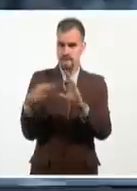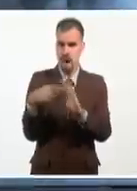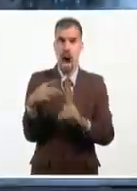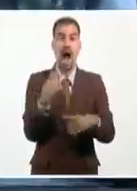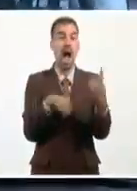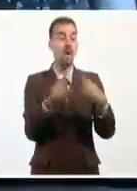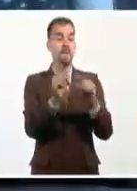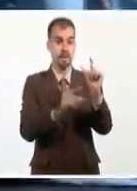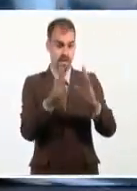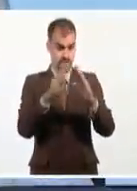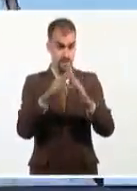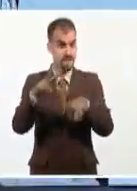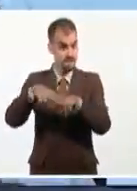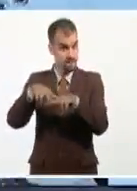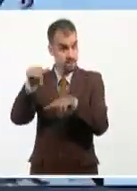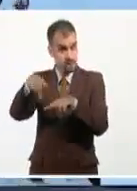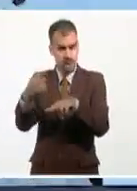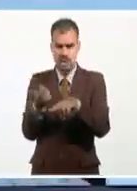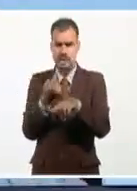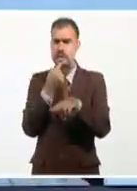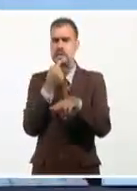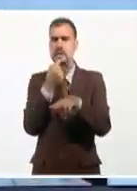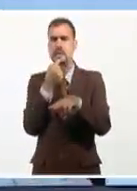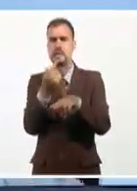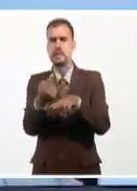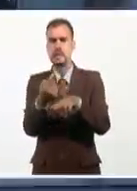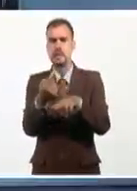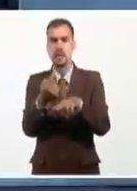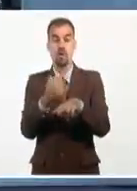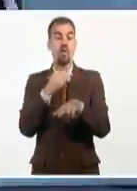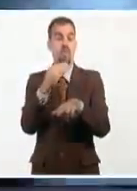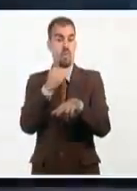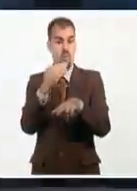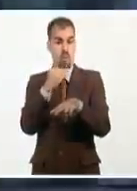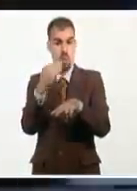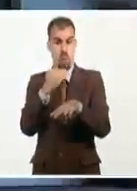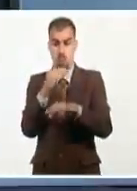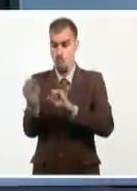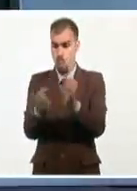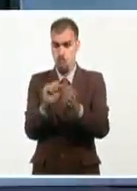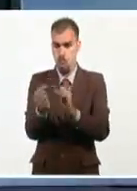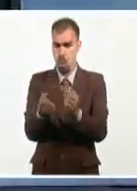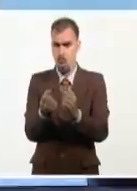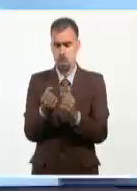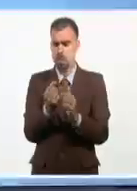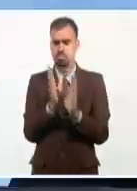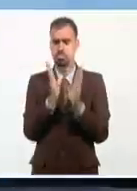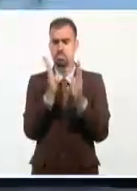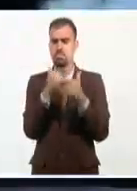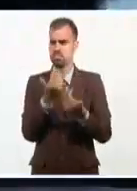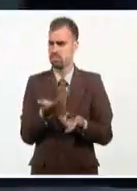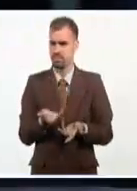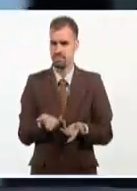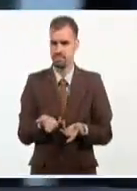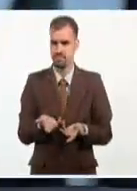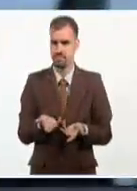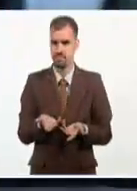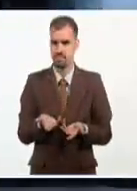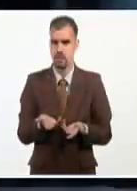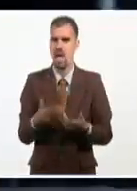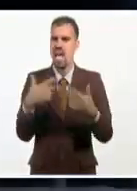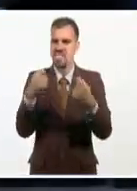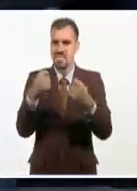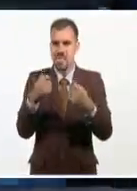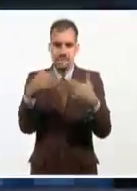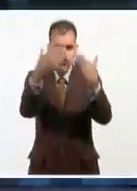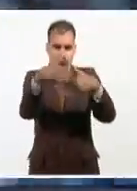de la capital que, dicen el control de las autoridades, prefieren, y así llaman la atención, llegue al interior de los